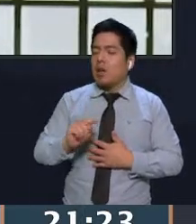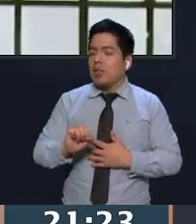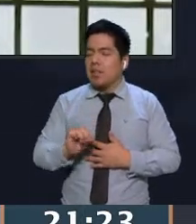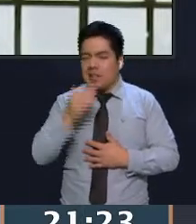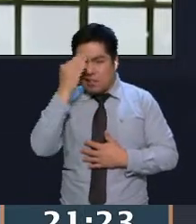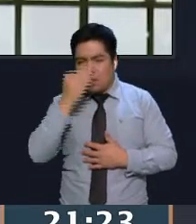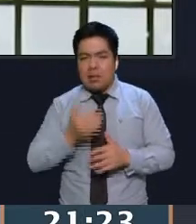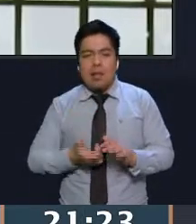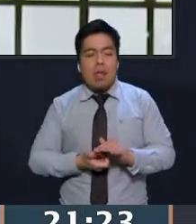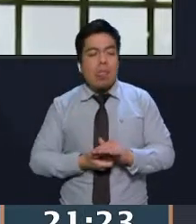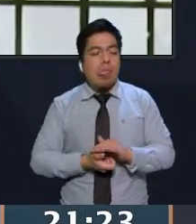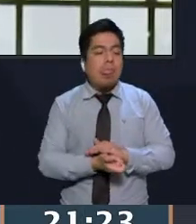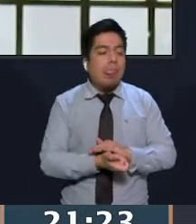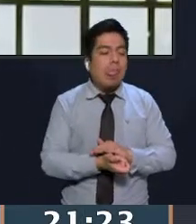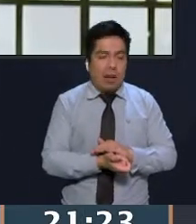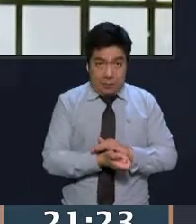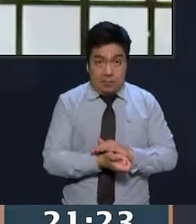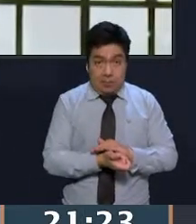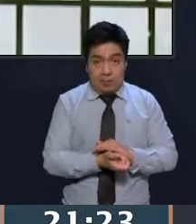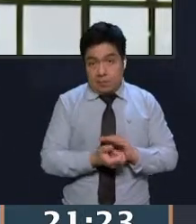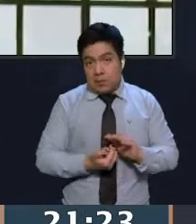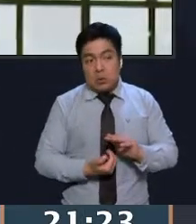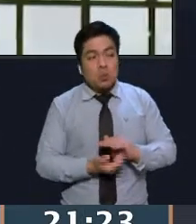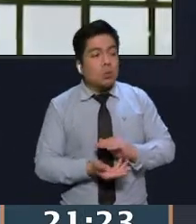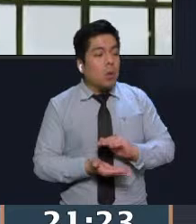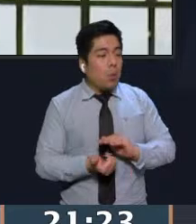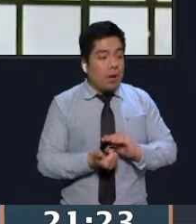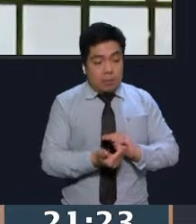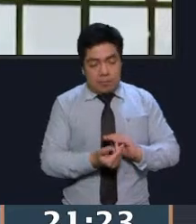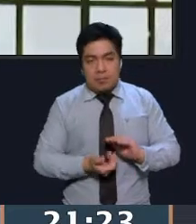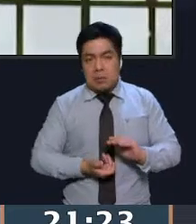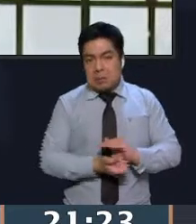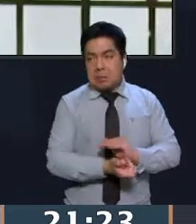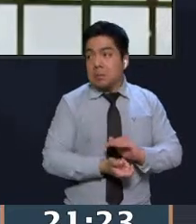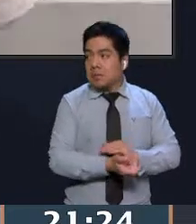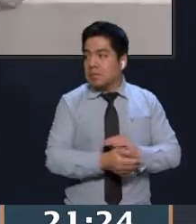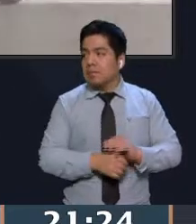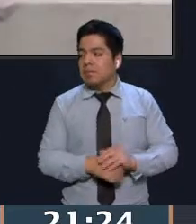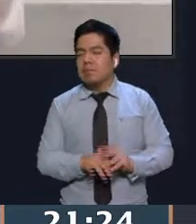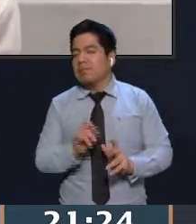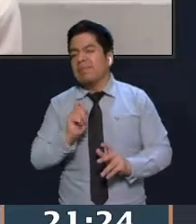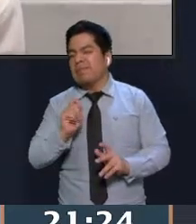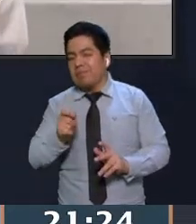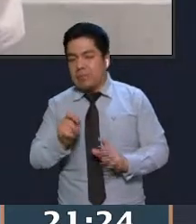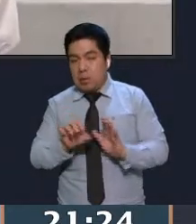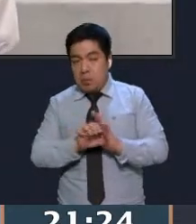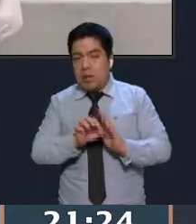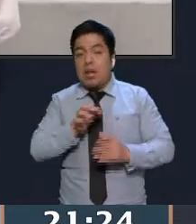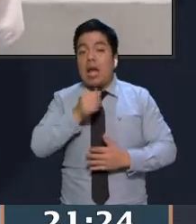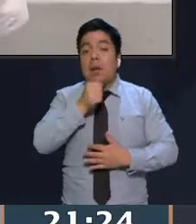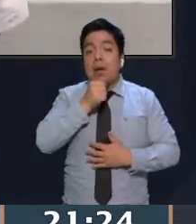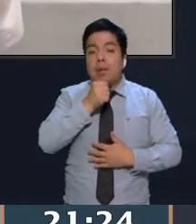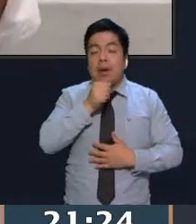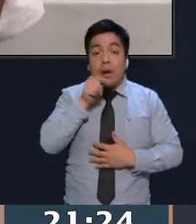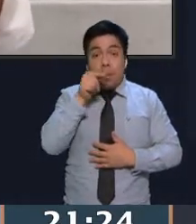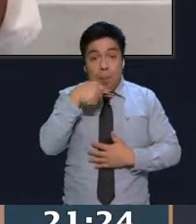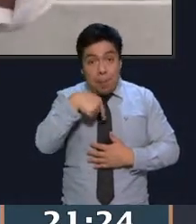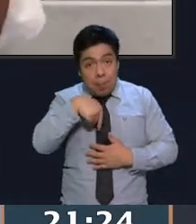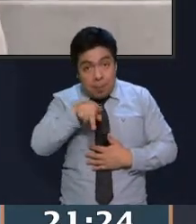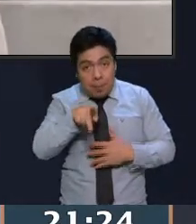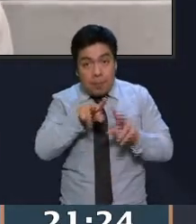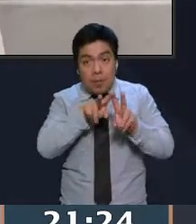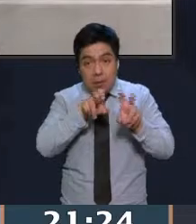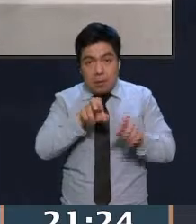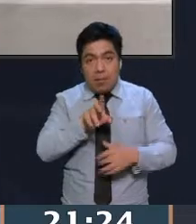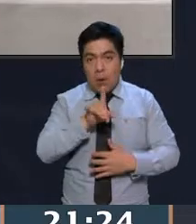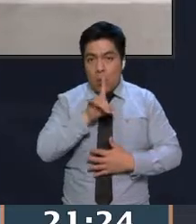el embute. Esto es cuando te pagan como periodista por silenciar un tema